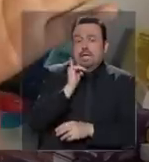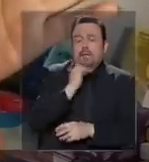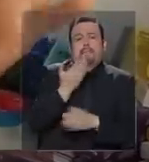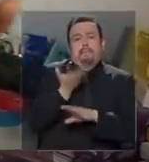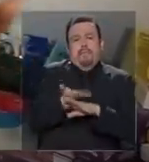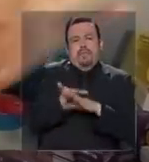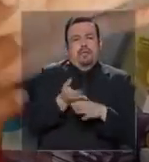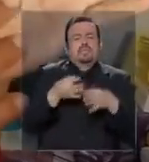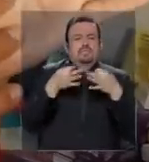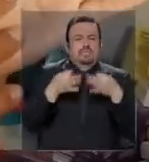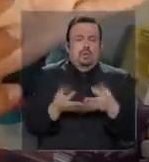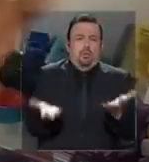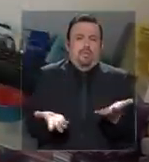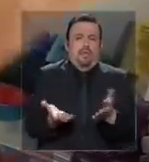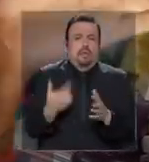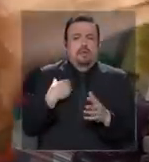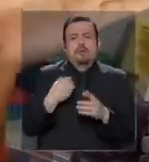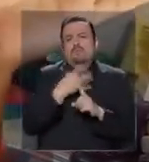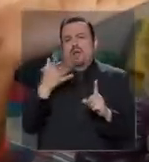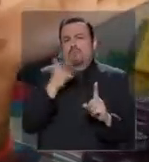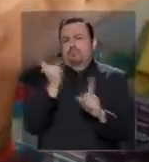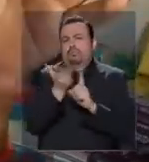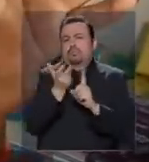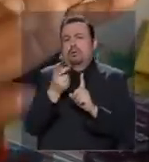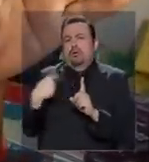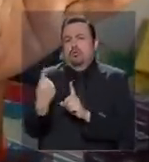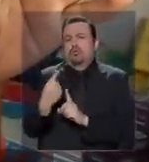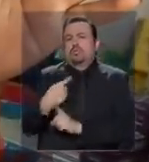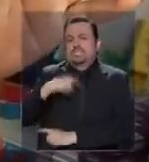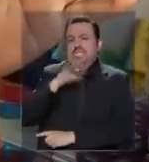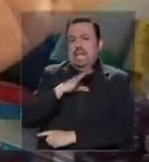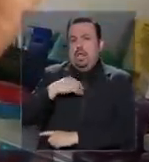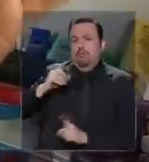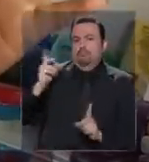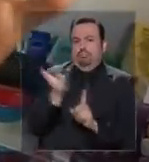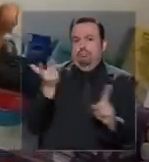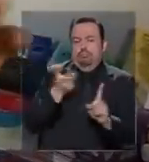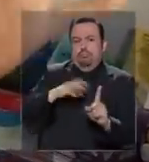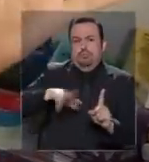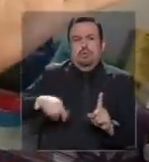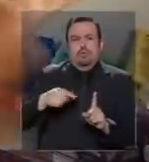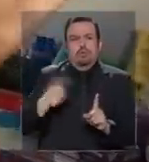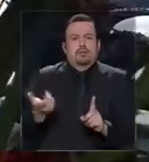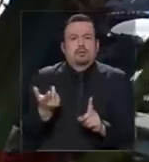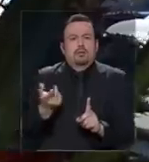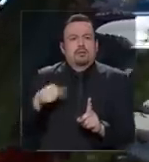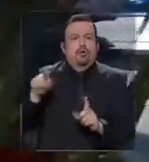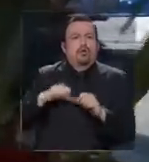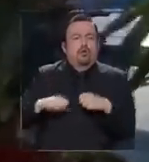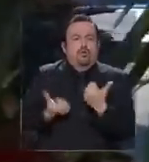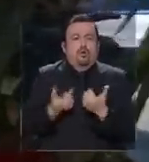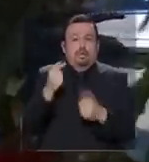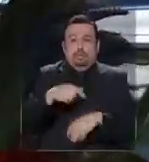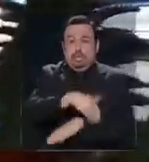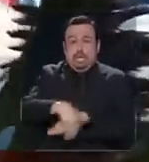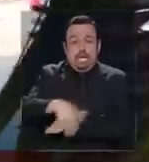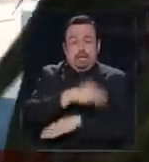En varias ocasiones a mí me han asaltado, pero chilenos, en auto. Más que todos los niños, los cabros. Esta calle muy